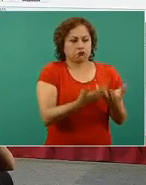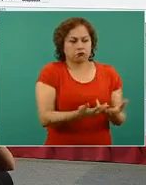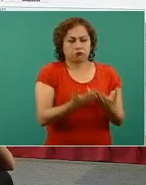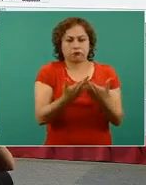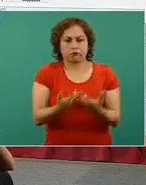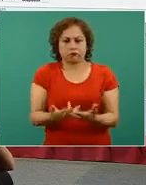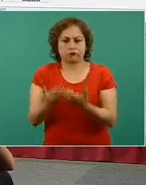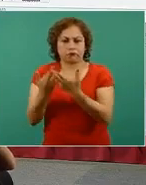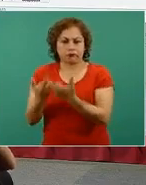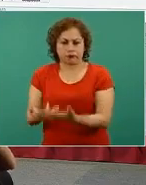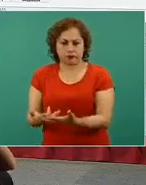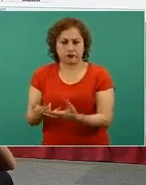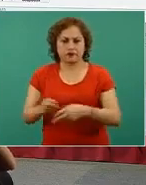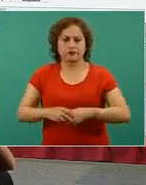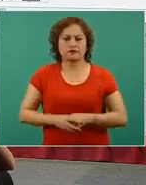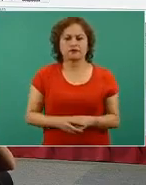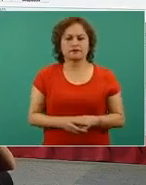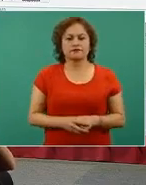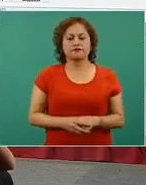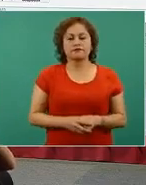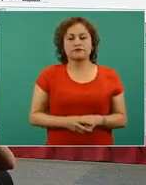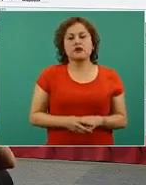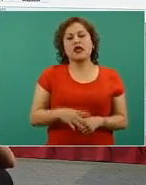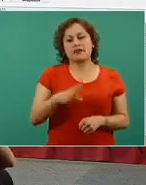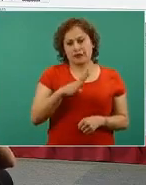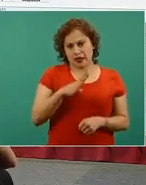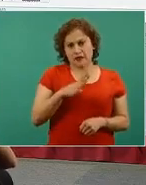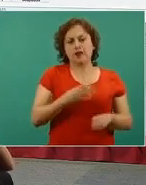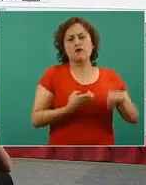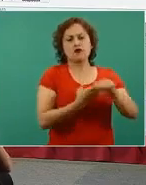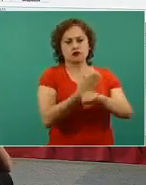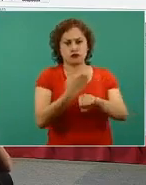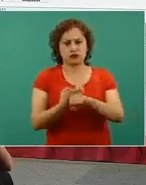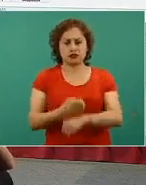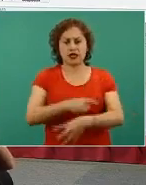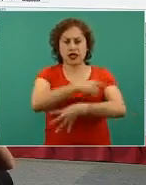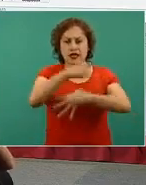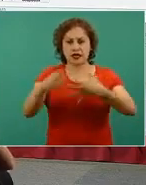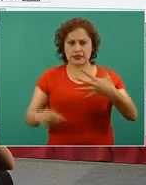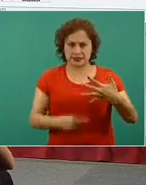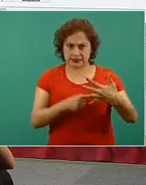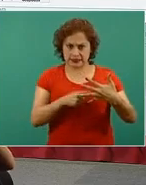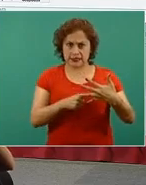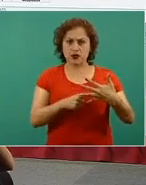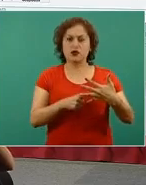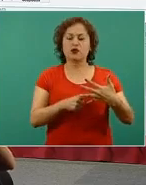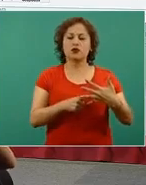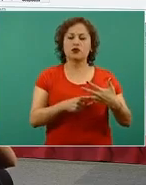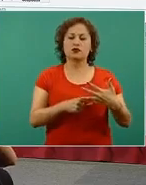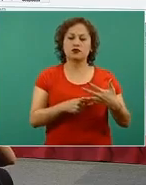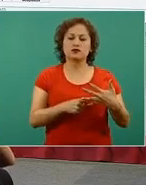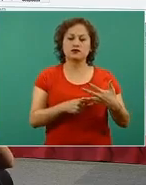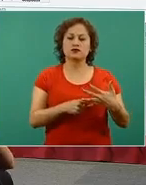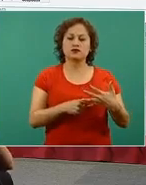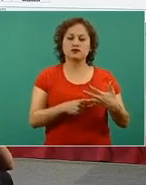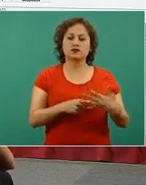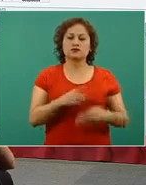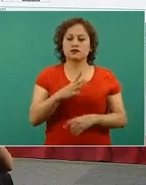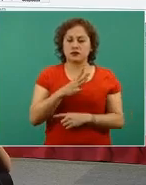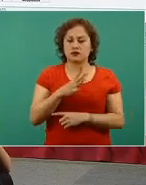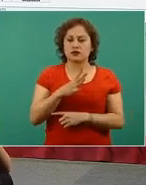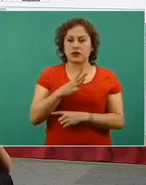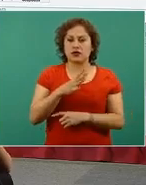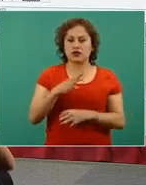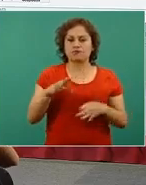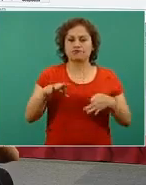el 50 y el 69%, solamente 5 entidades, que de hecho, por cierto, están concentradas sobre todo en el